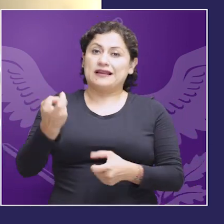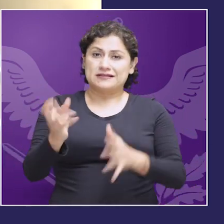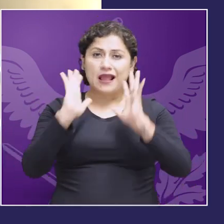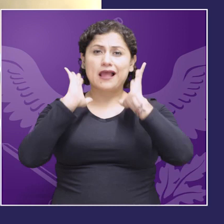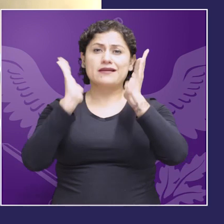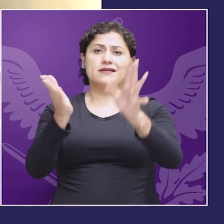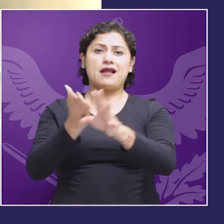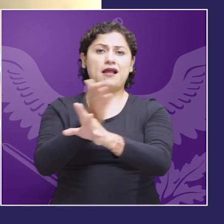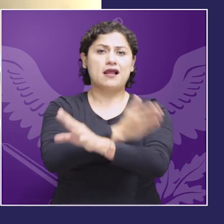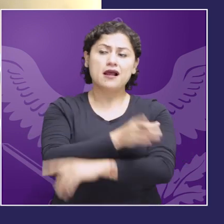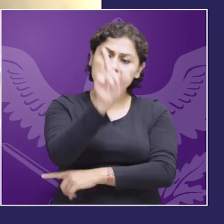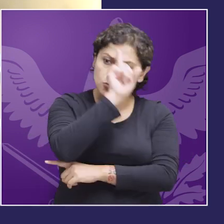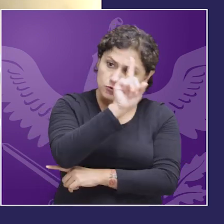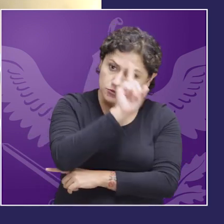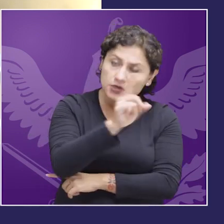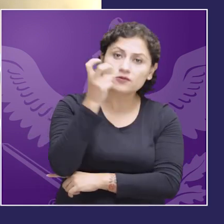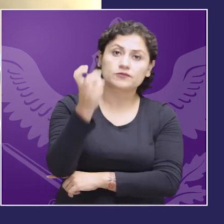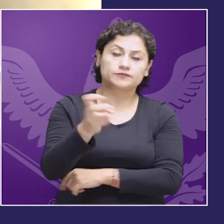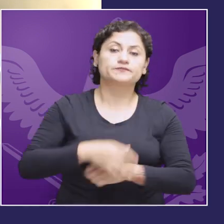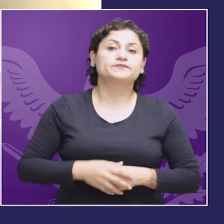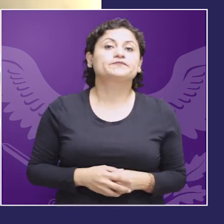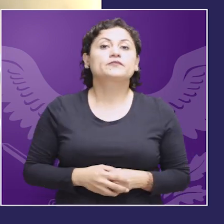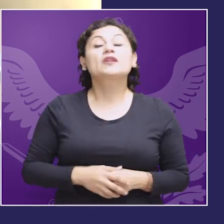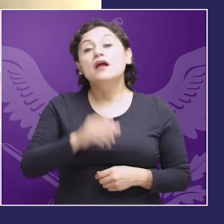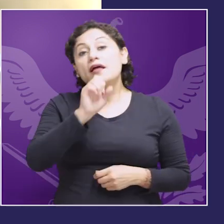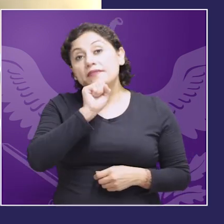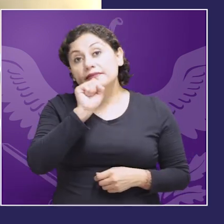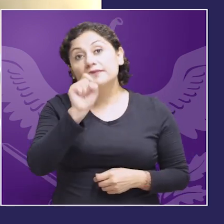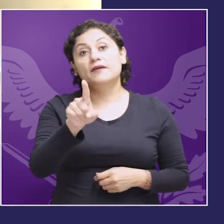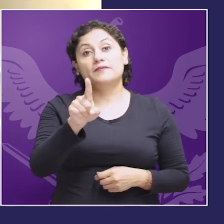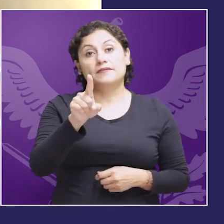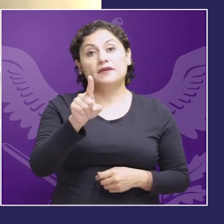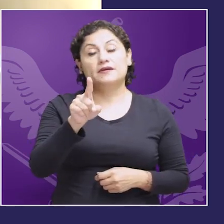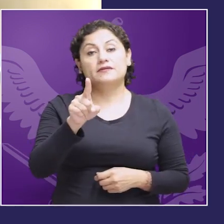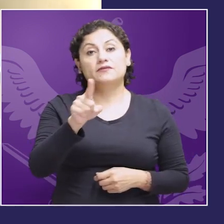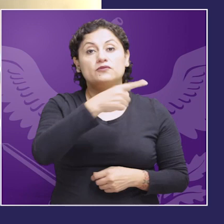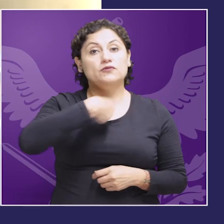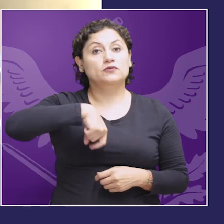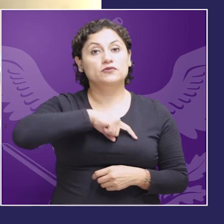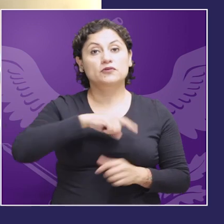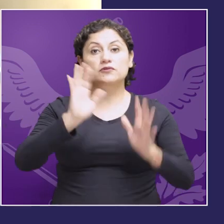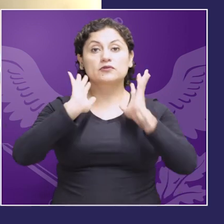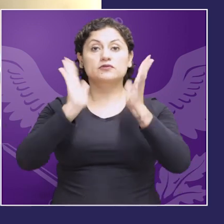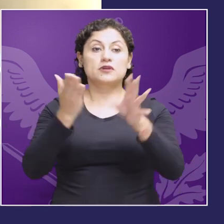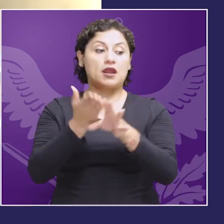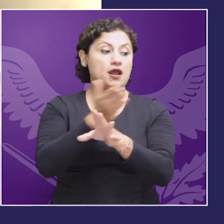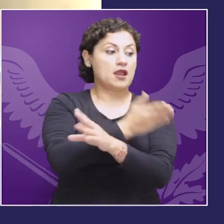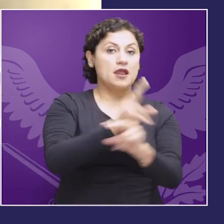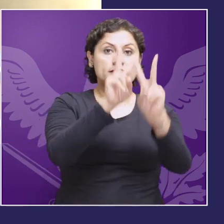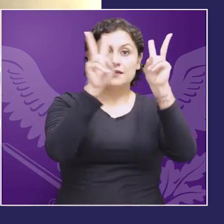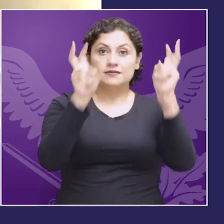recomendación que se ha hecho en este sentido. Hemos hablado mucho de las